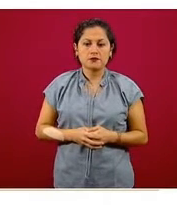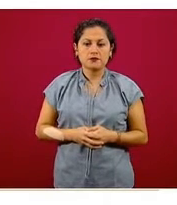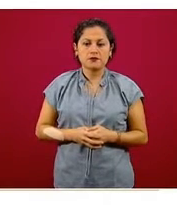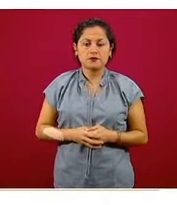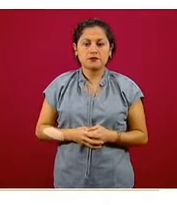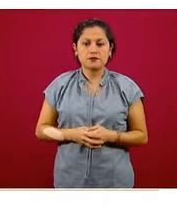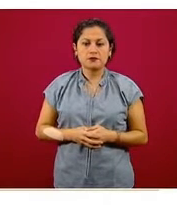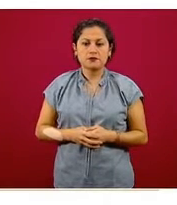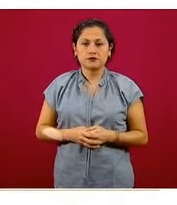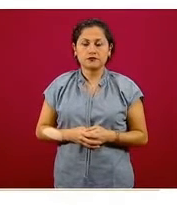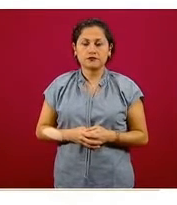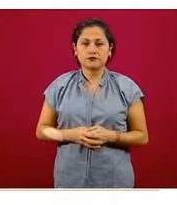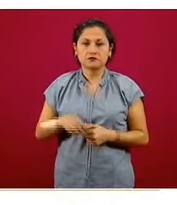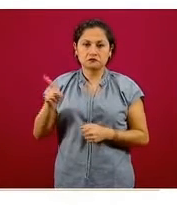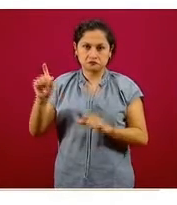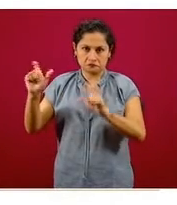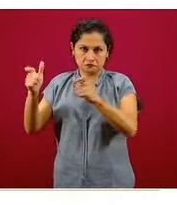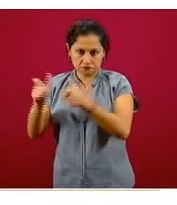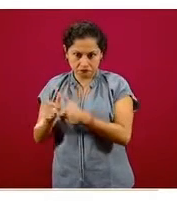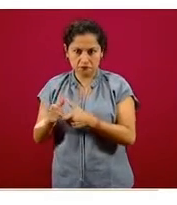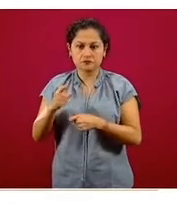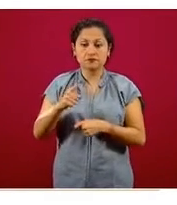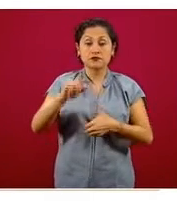estos representan